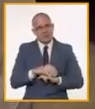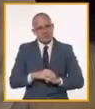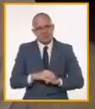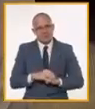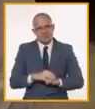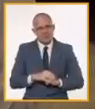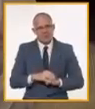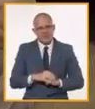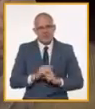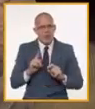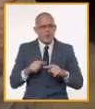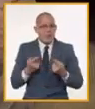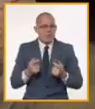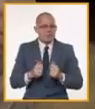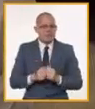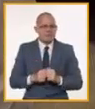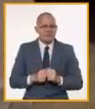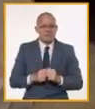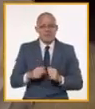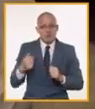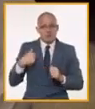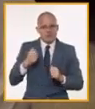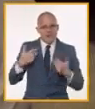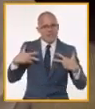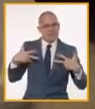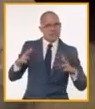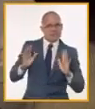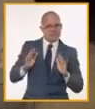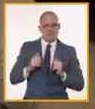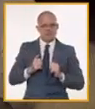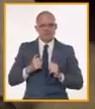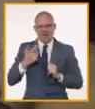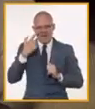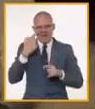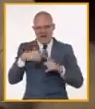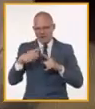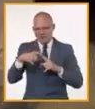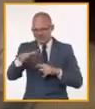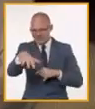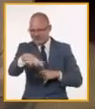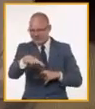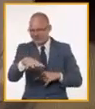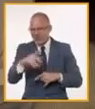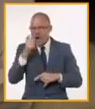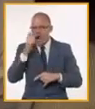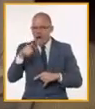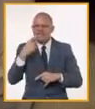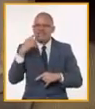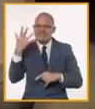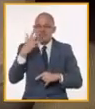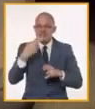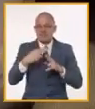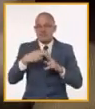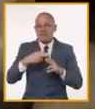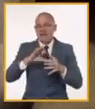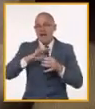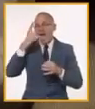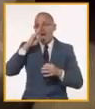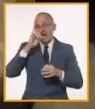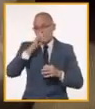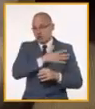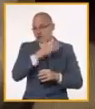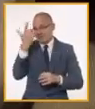entonces Llanusa, que iban a poner los 3 comisionados, aquellos que fueron los